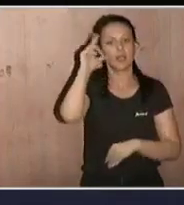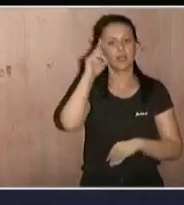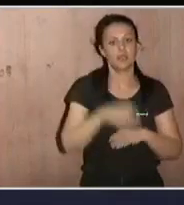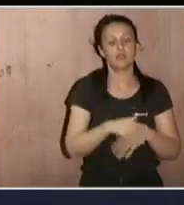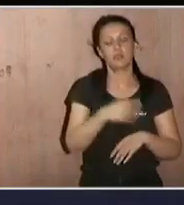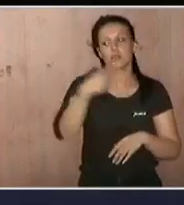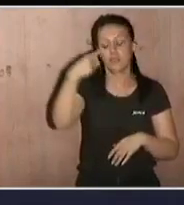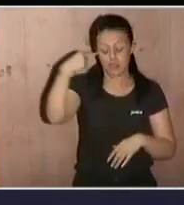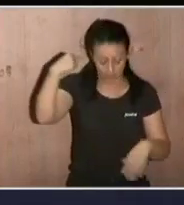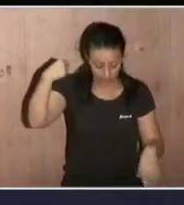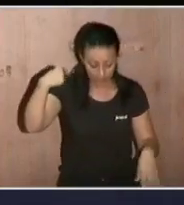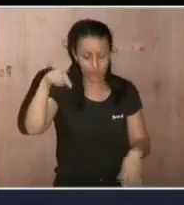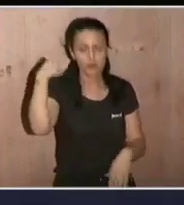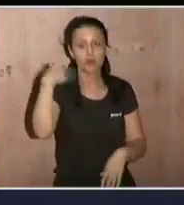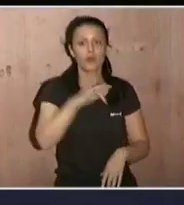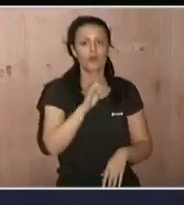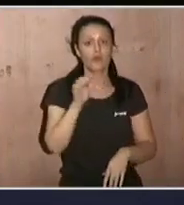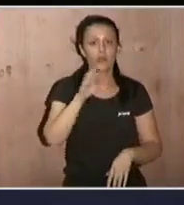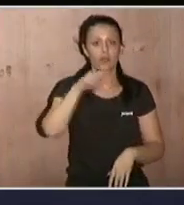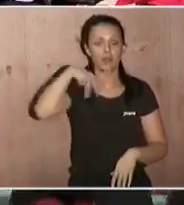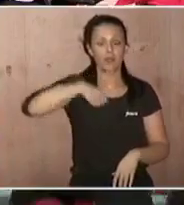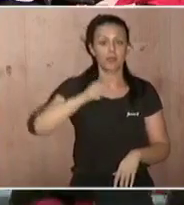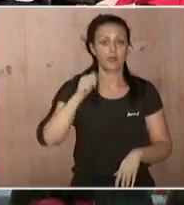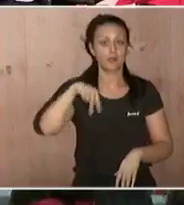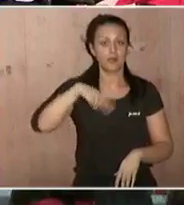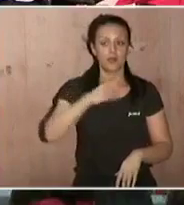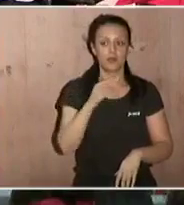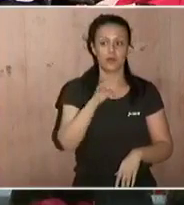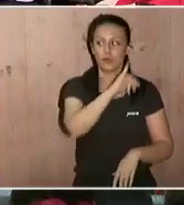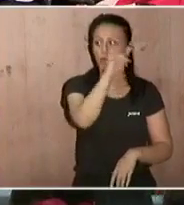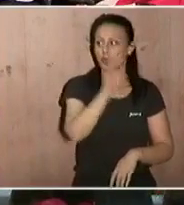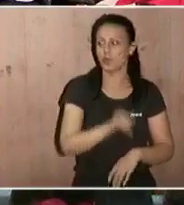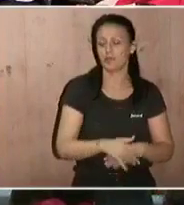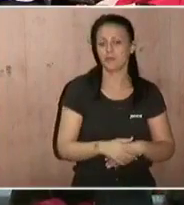del doctor Fernando López Ramón.